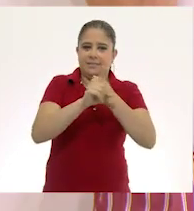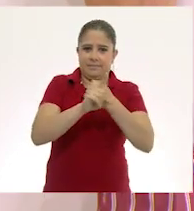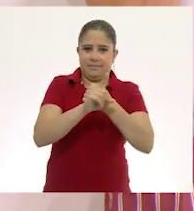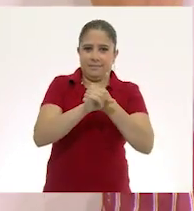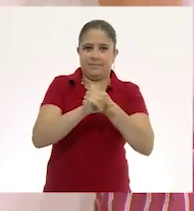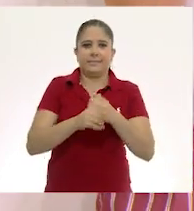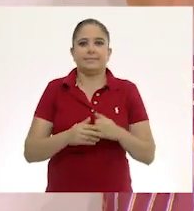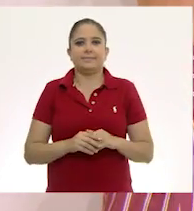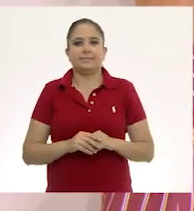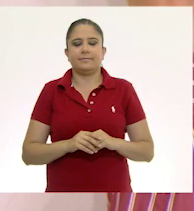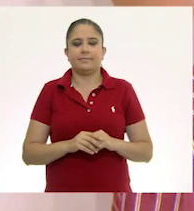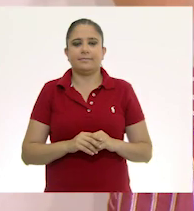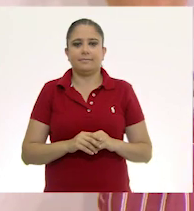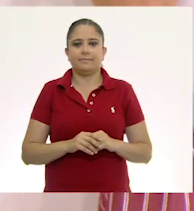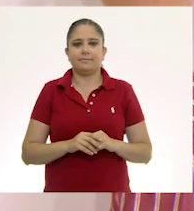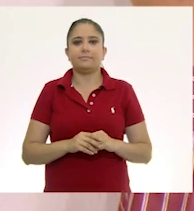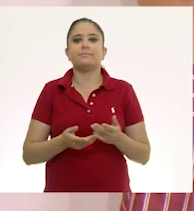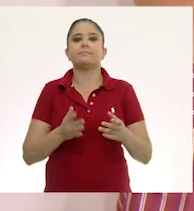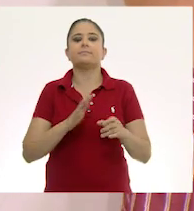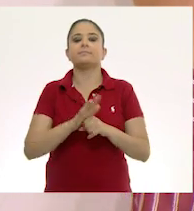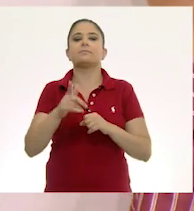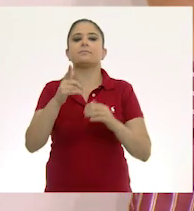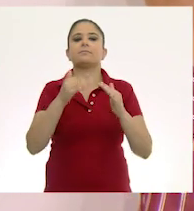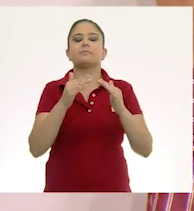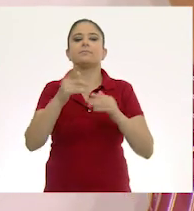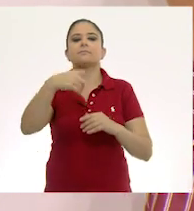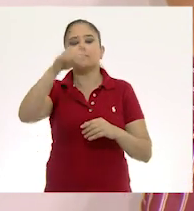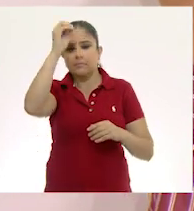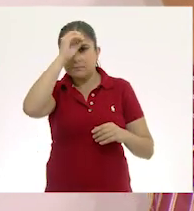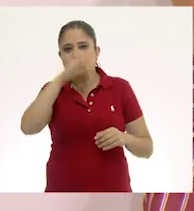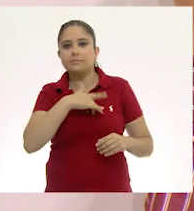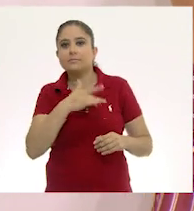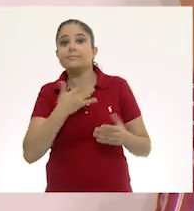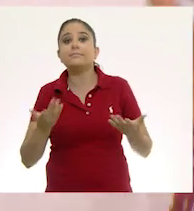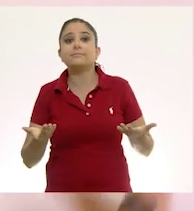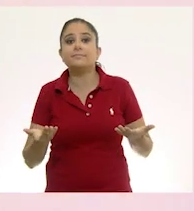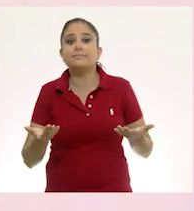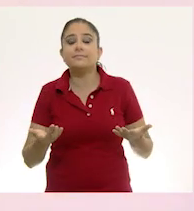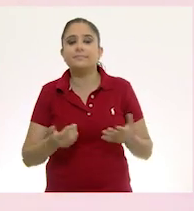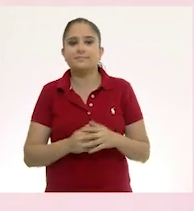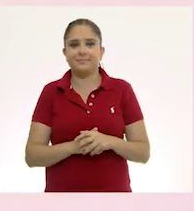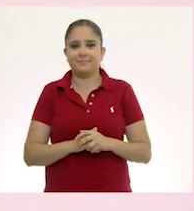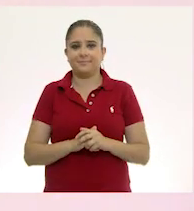vez. ¿Cuál habrá sido? A ver, en casa, ¿qué opinan?